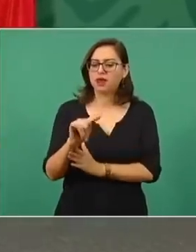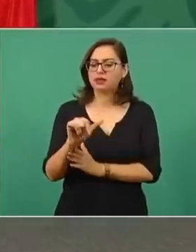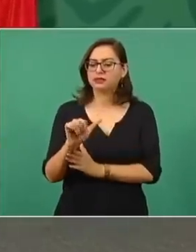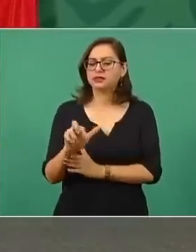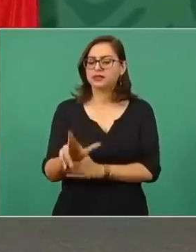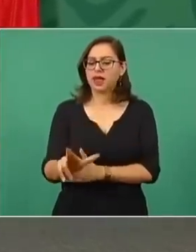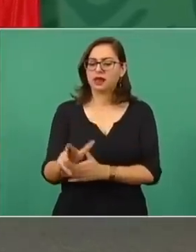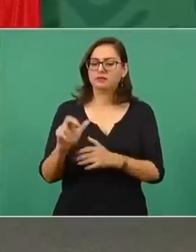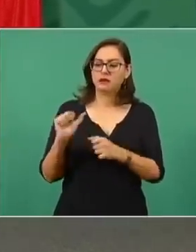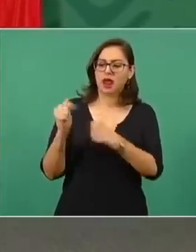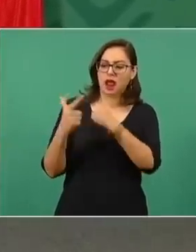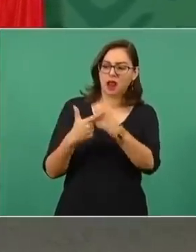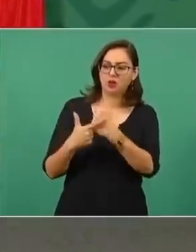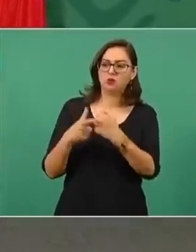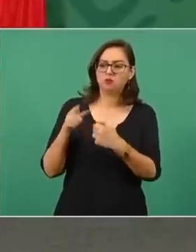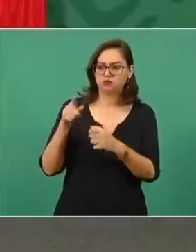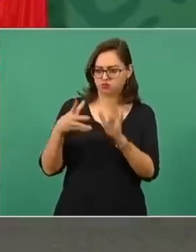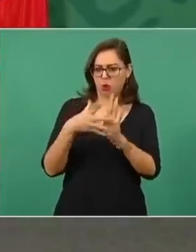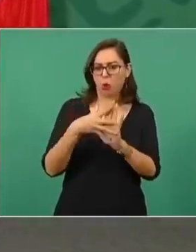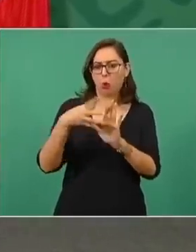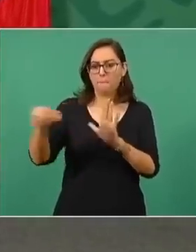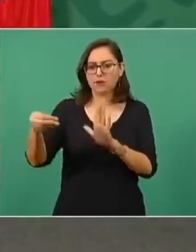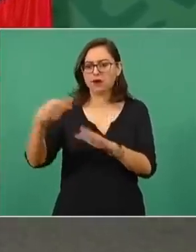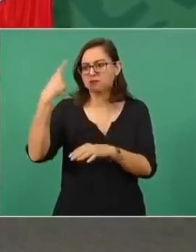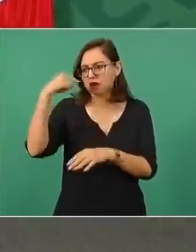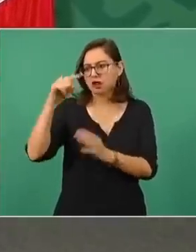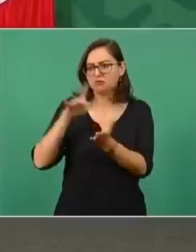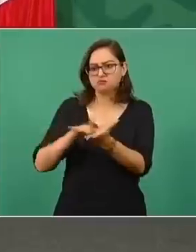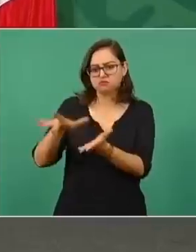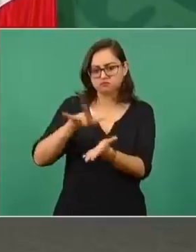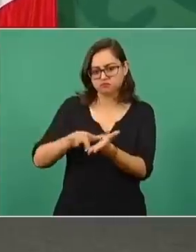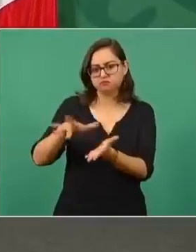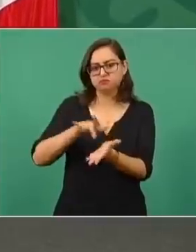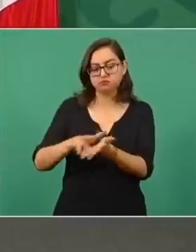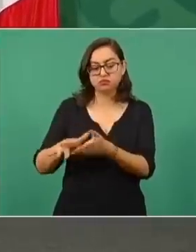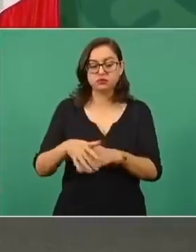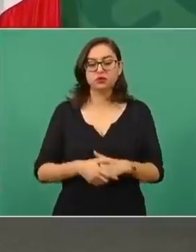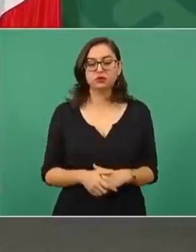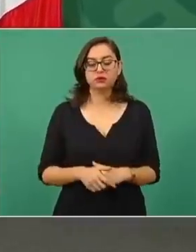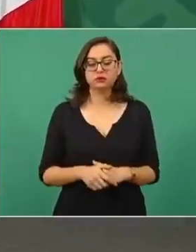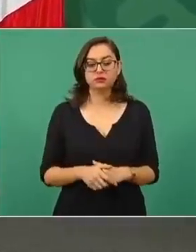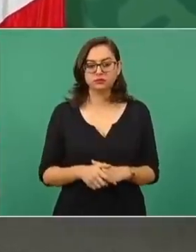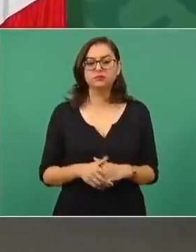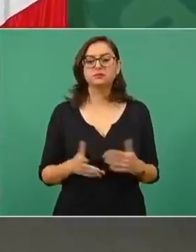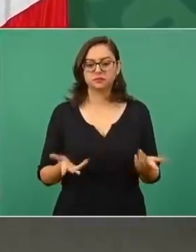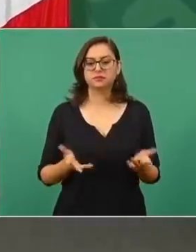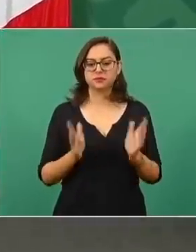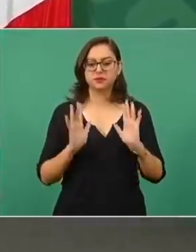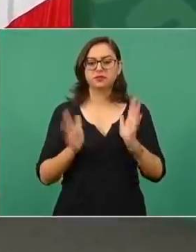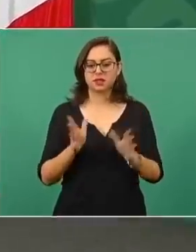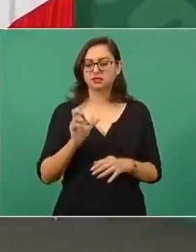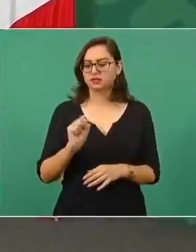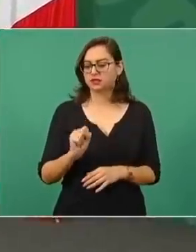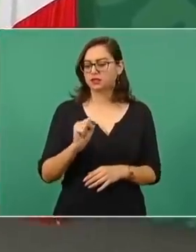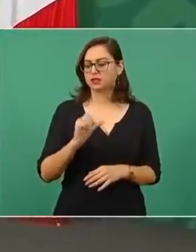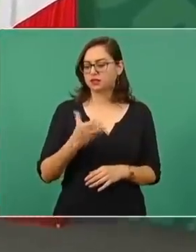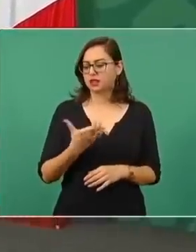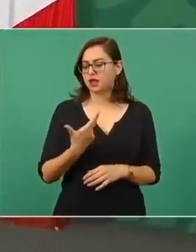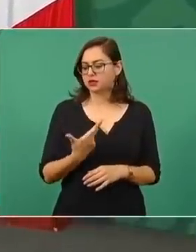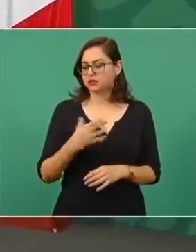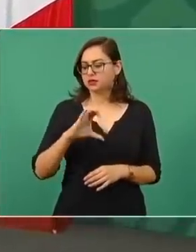para ayudar al pueblo de Perú en lo que podamos y fue el secretario de Hacienda